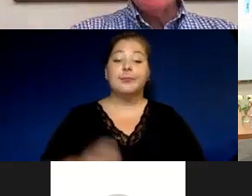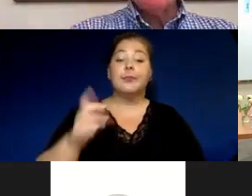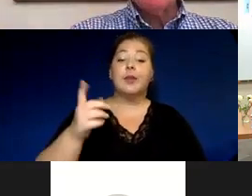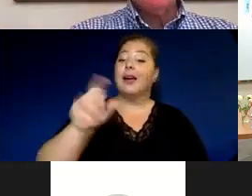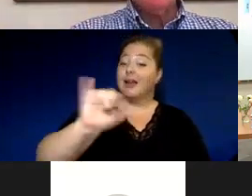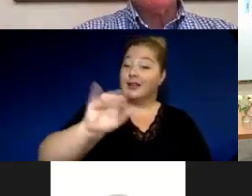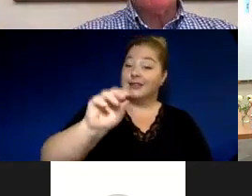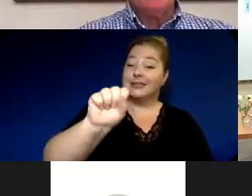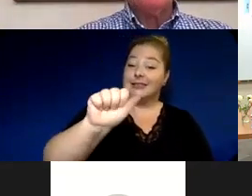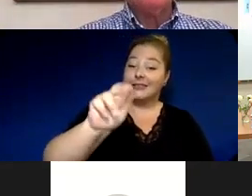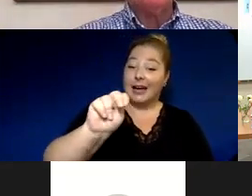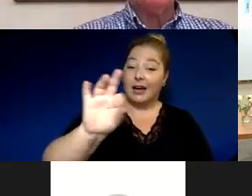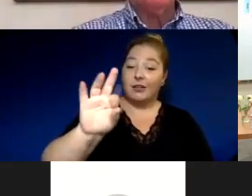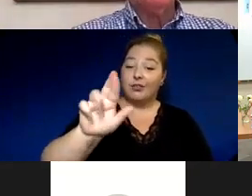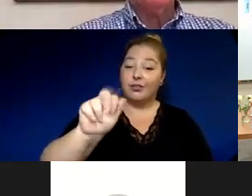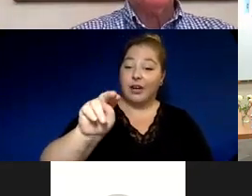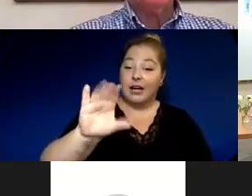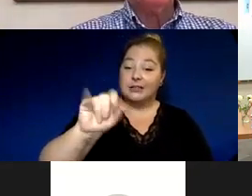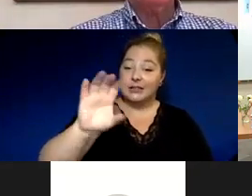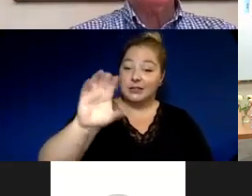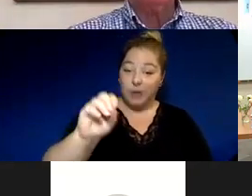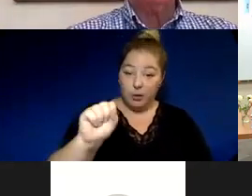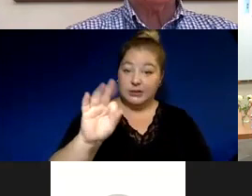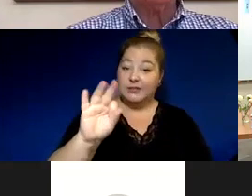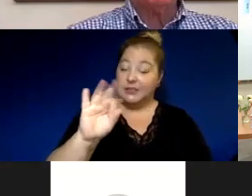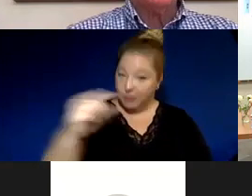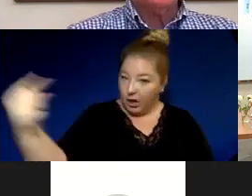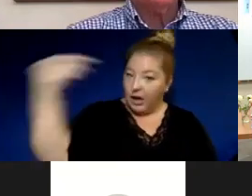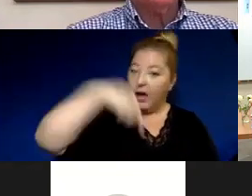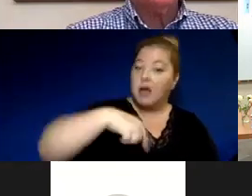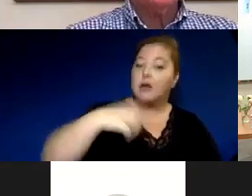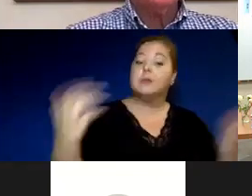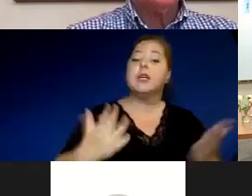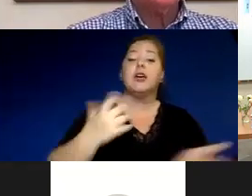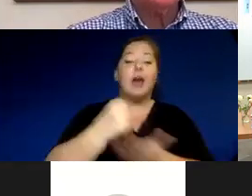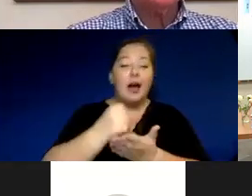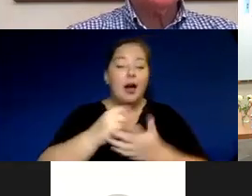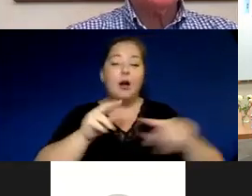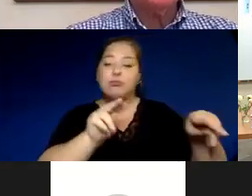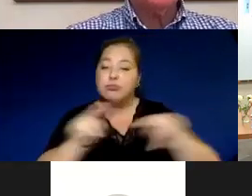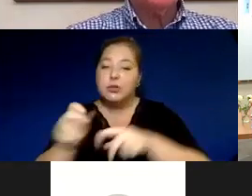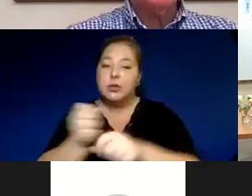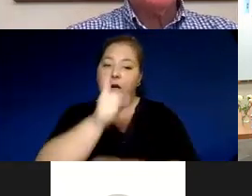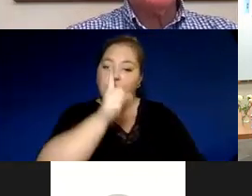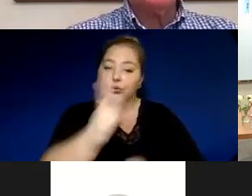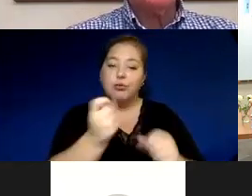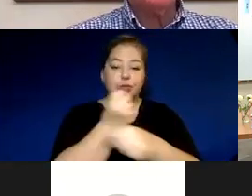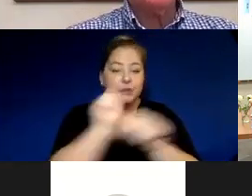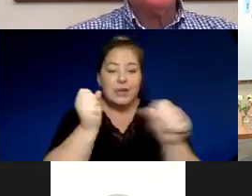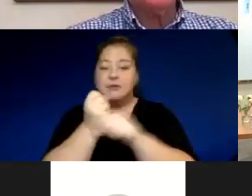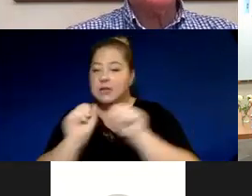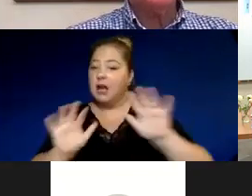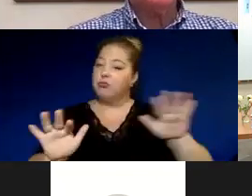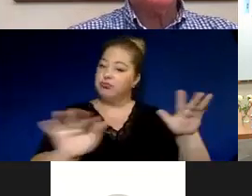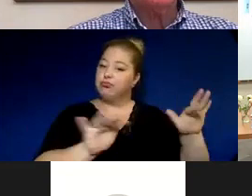Policía de San Francisco, también por su colaboración. Así continuamos patrullando y cerciorándose que todo